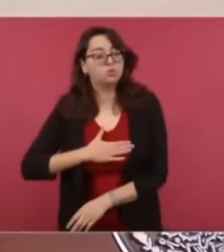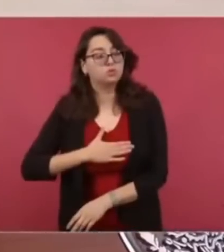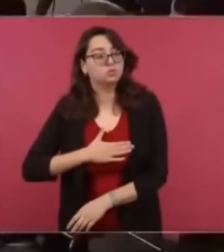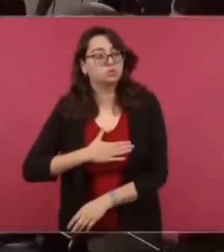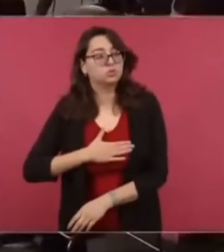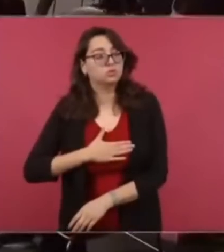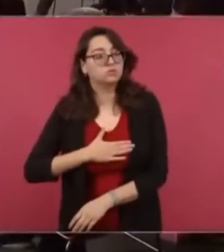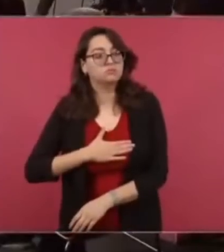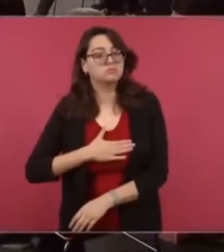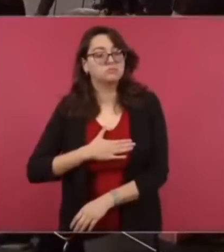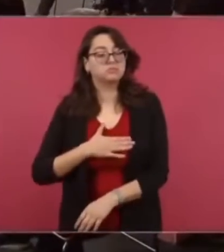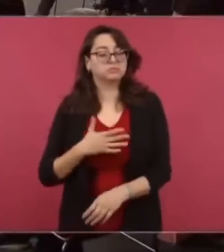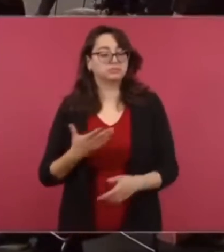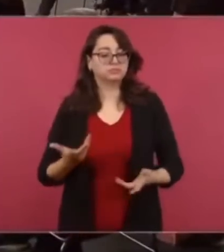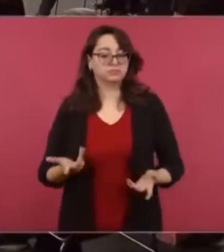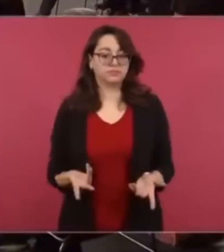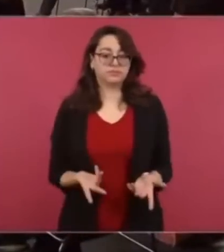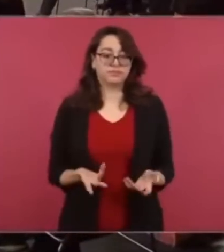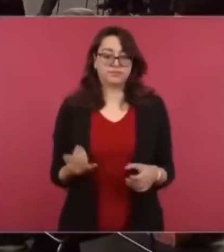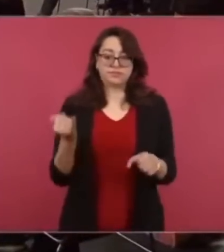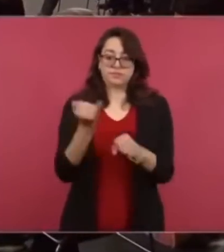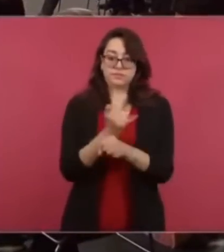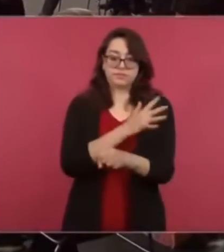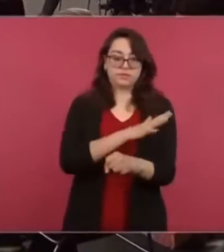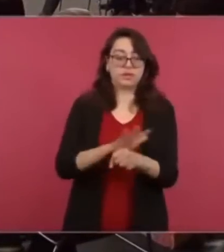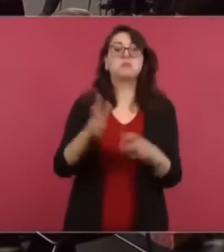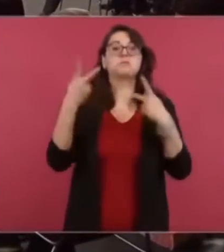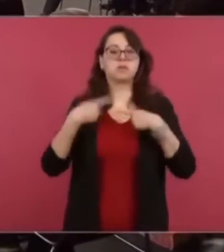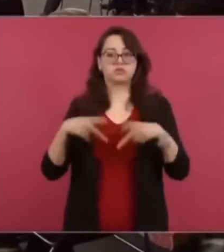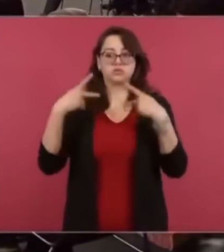que el dinero del pueblo